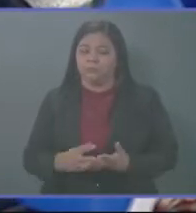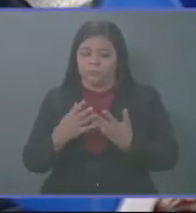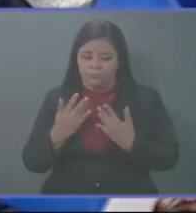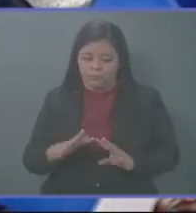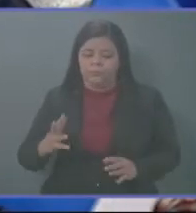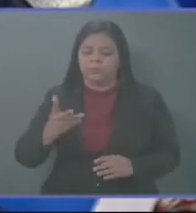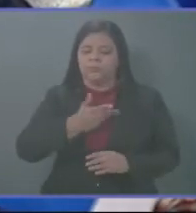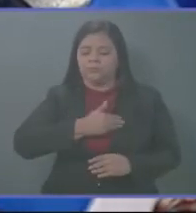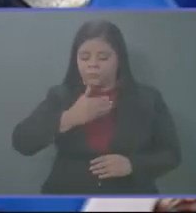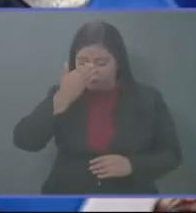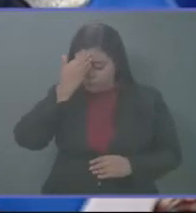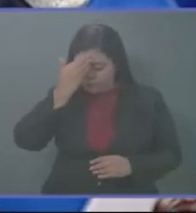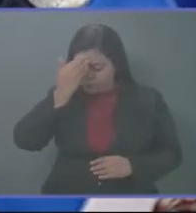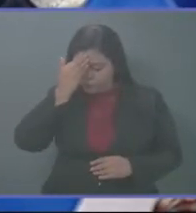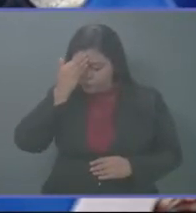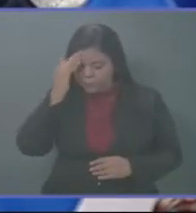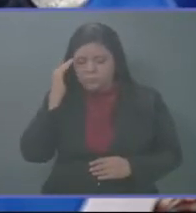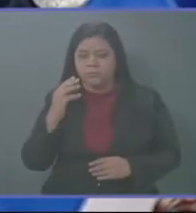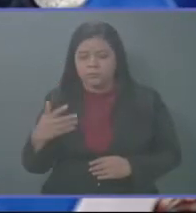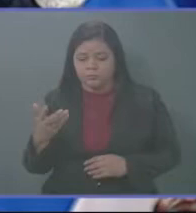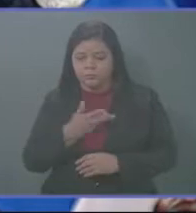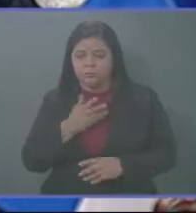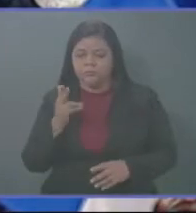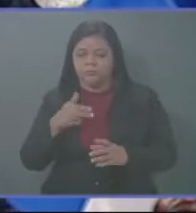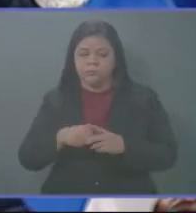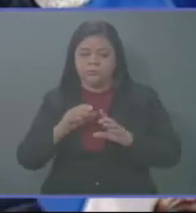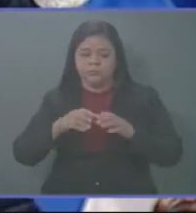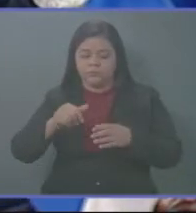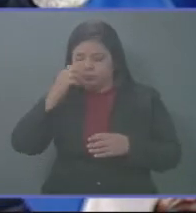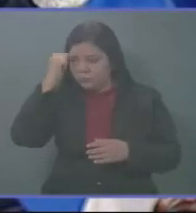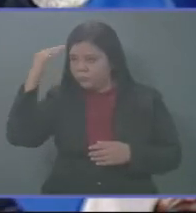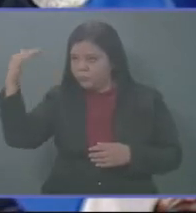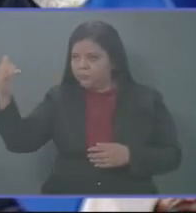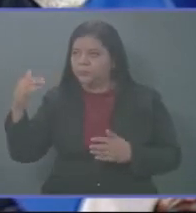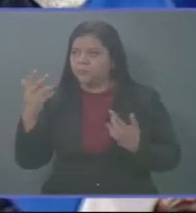Conocimos, quienes formamos parte de la Comisión Política,